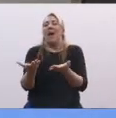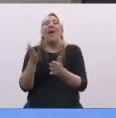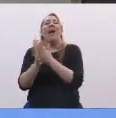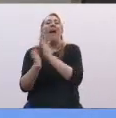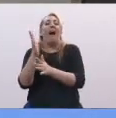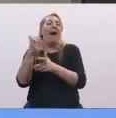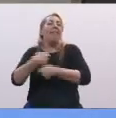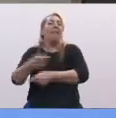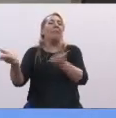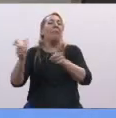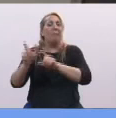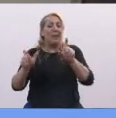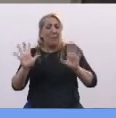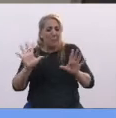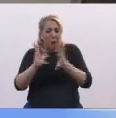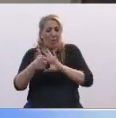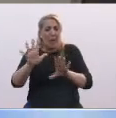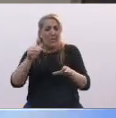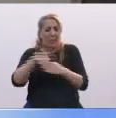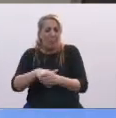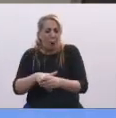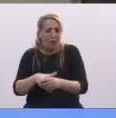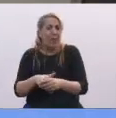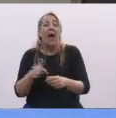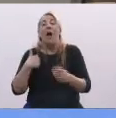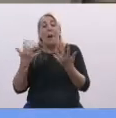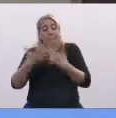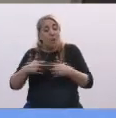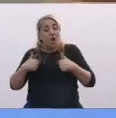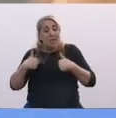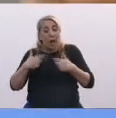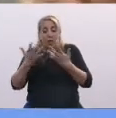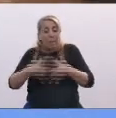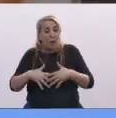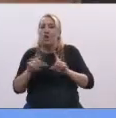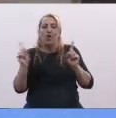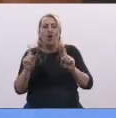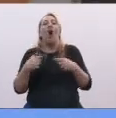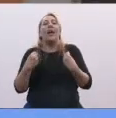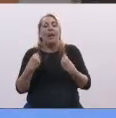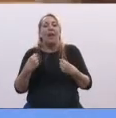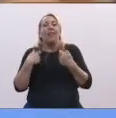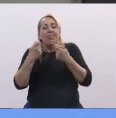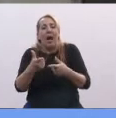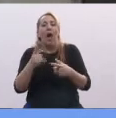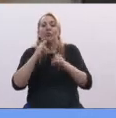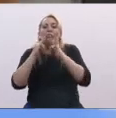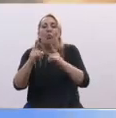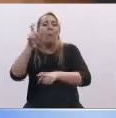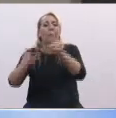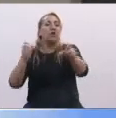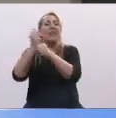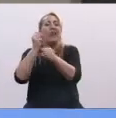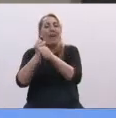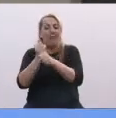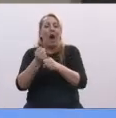votando nosotros. Dame el pescado, pero no me dé la caña de pescar. Y el proyecto nuestro es tome la caña de pescar para generar trabajo y poder eliminar